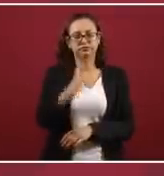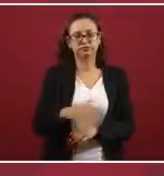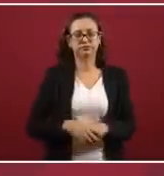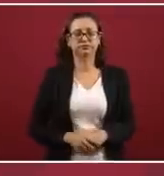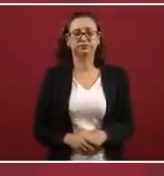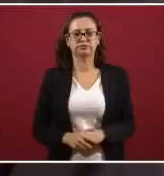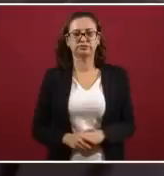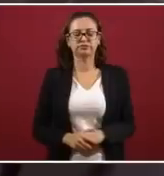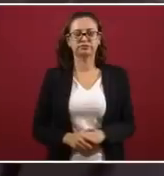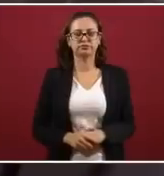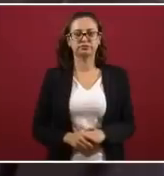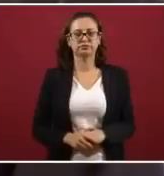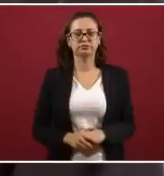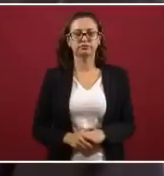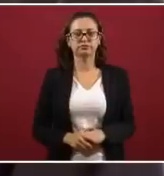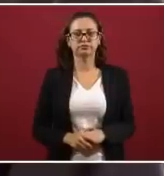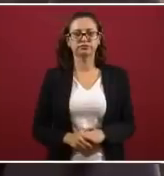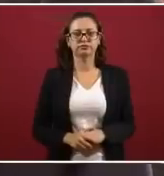Y que